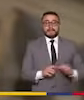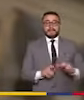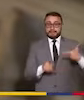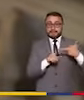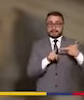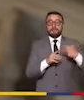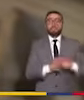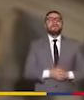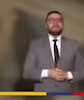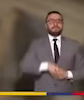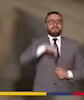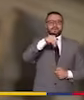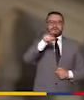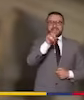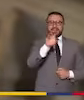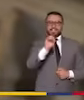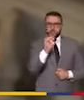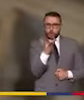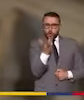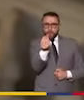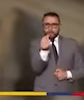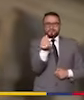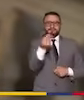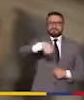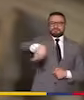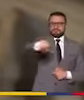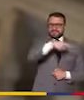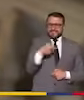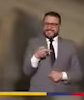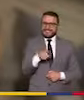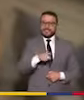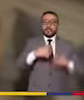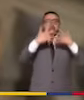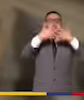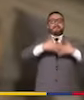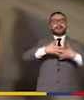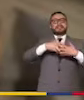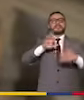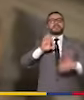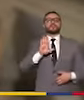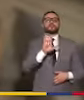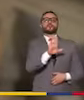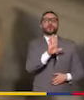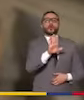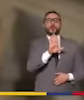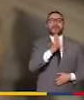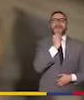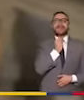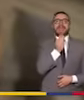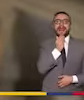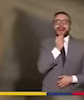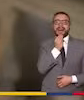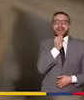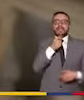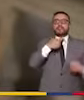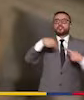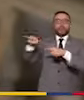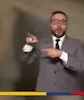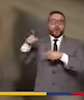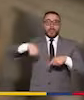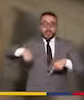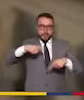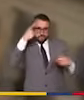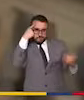NSO Group Technologies Limited es una empresa israelí de inteligencia cibernética de